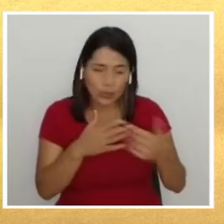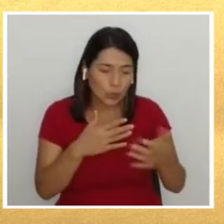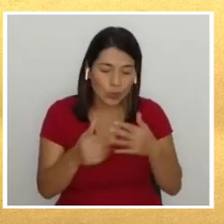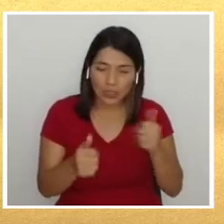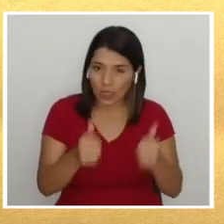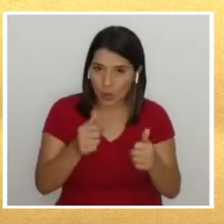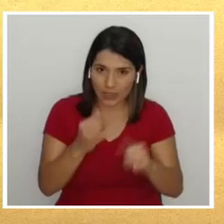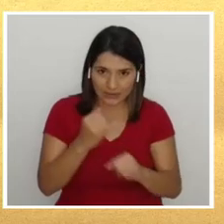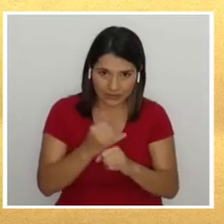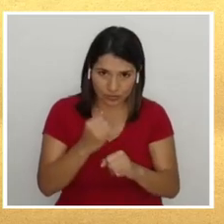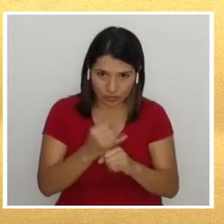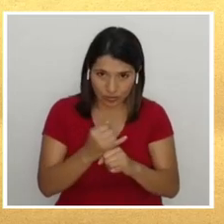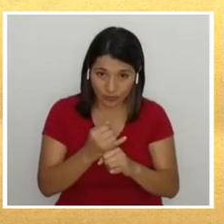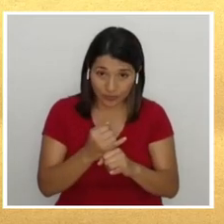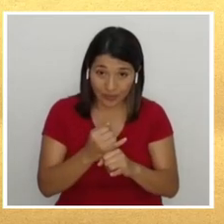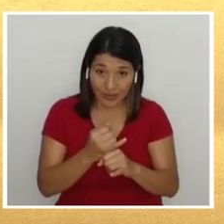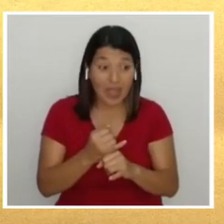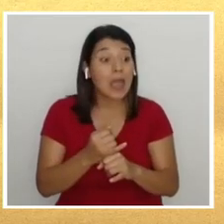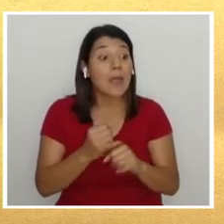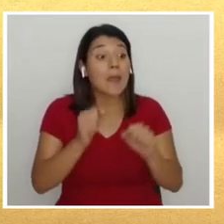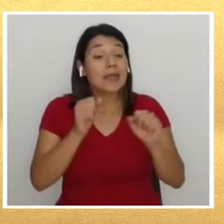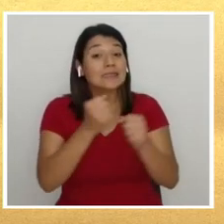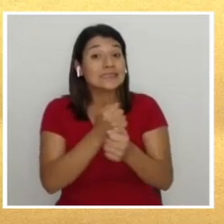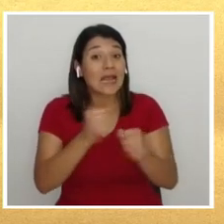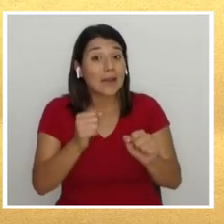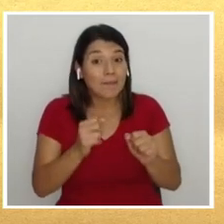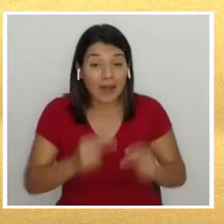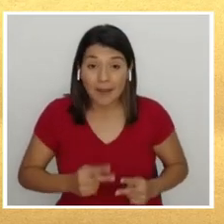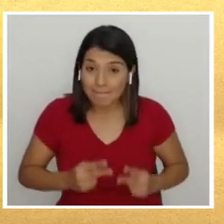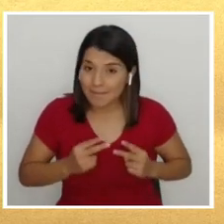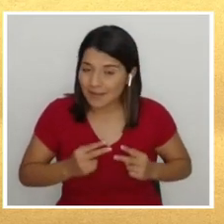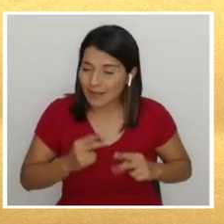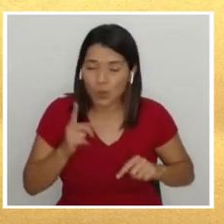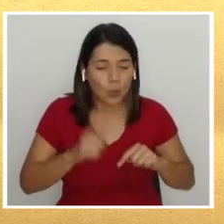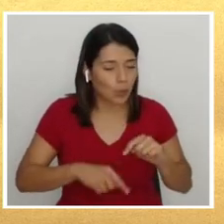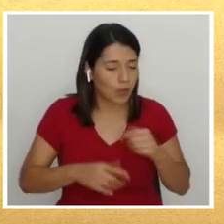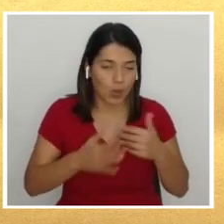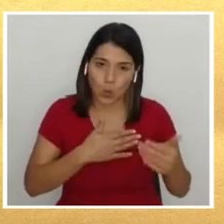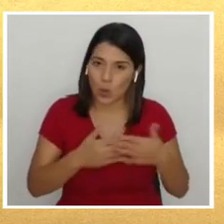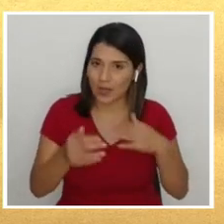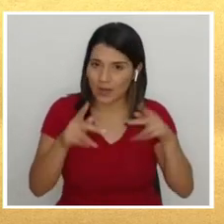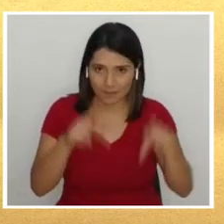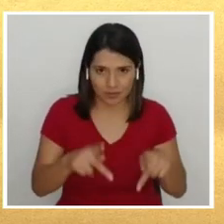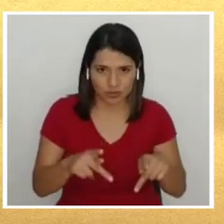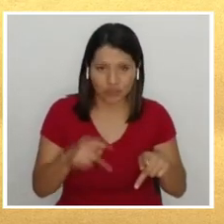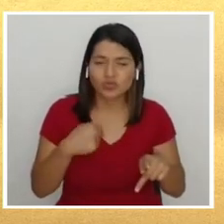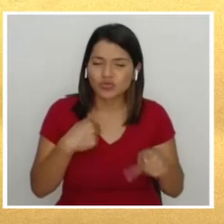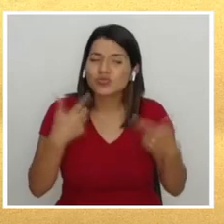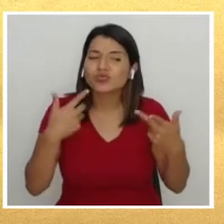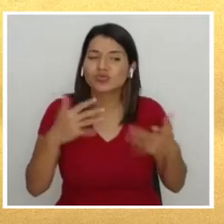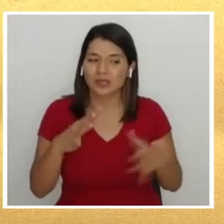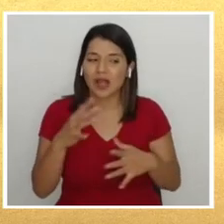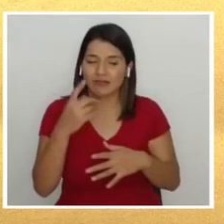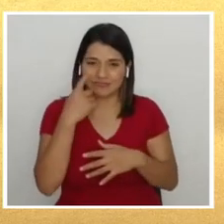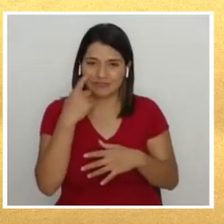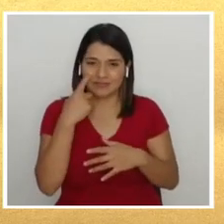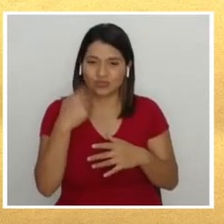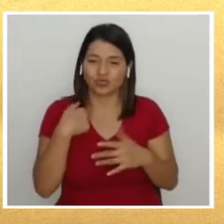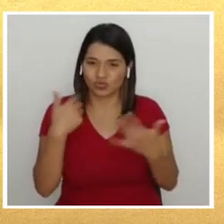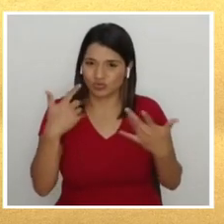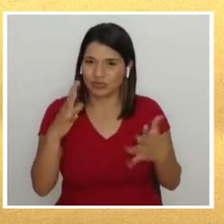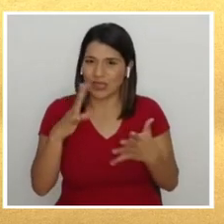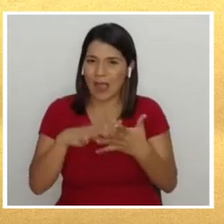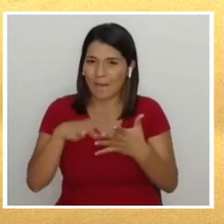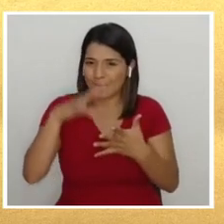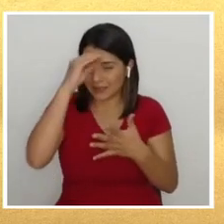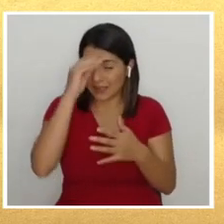cualquiera. Definitivamente esto yo lo he visto y lo he aprendido con los años. En el